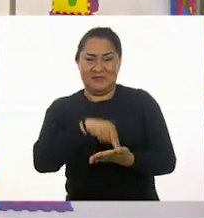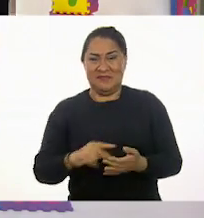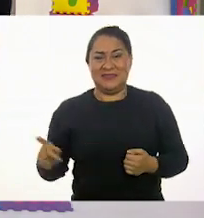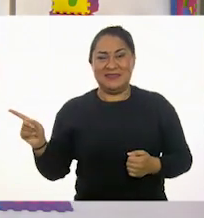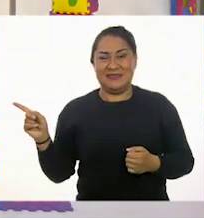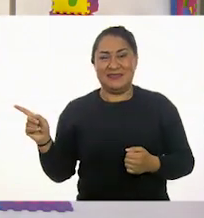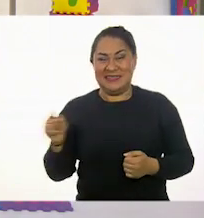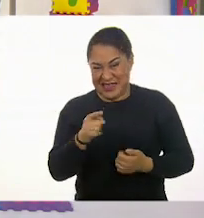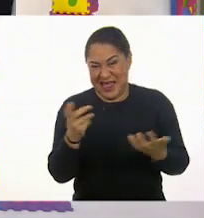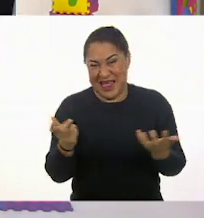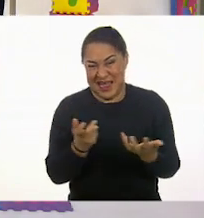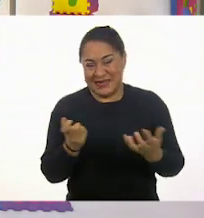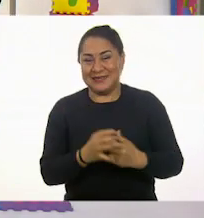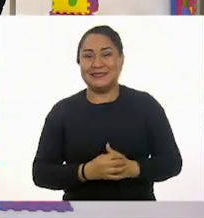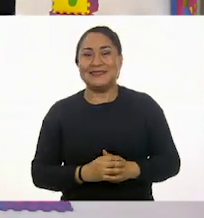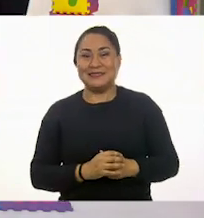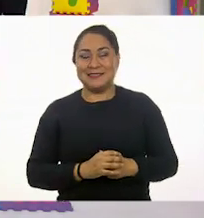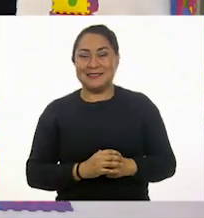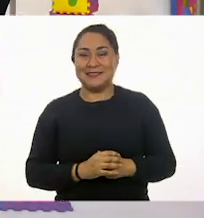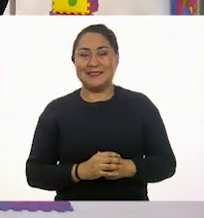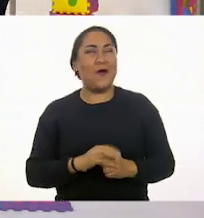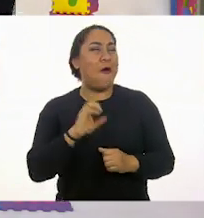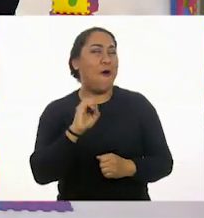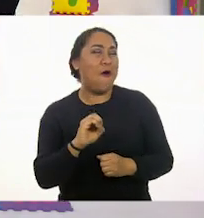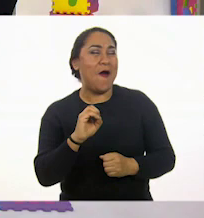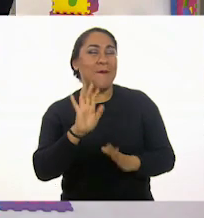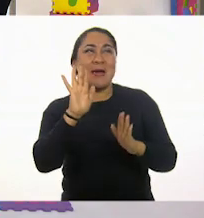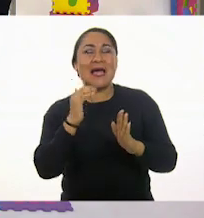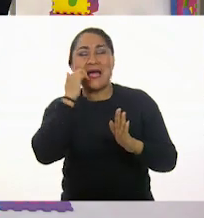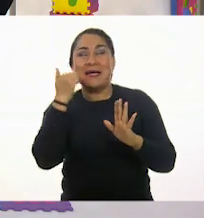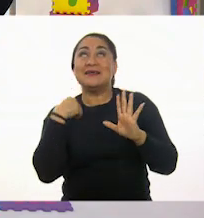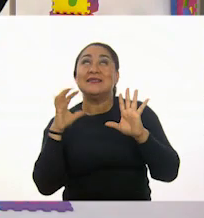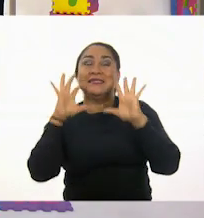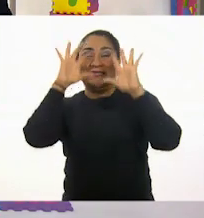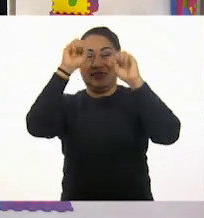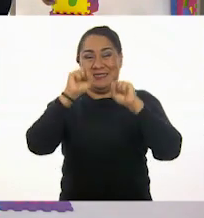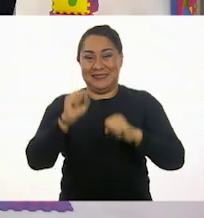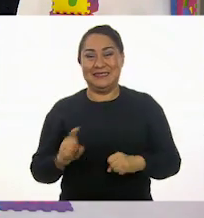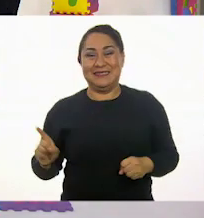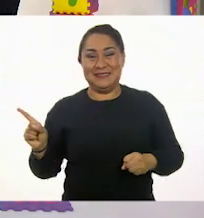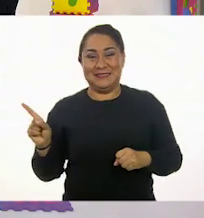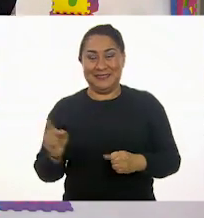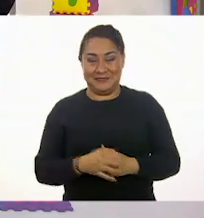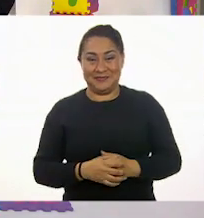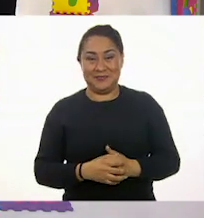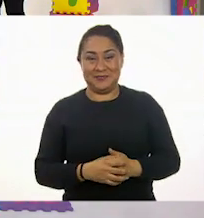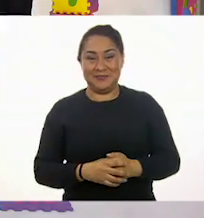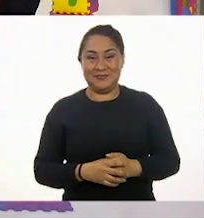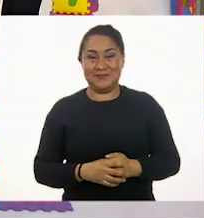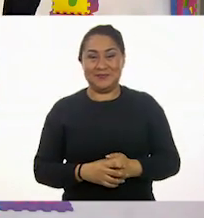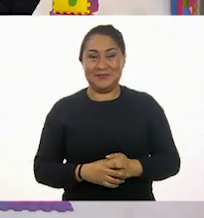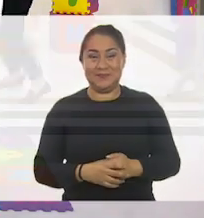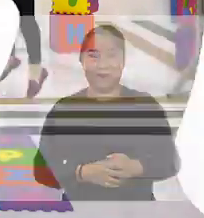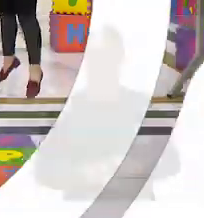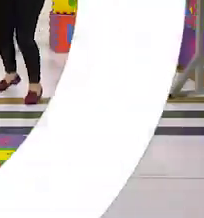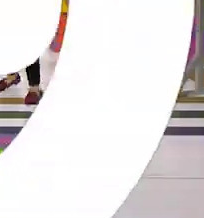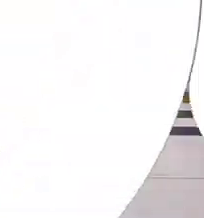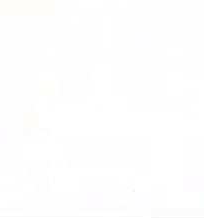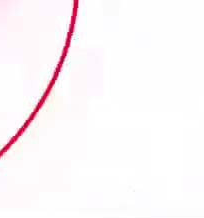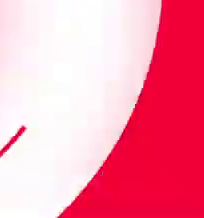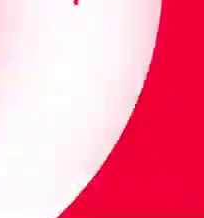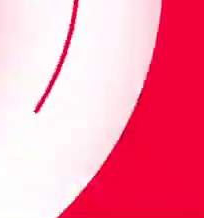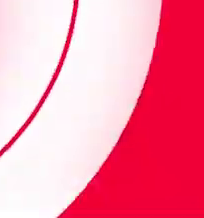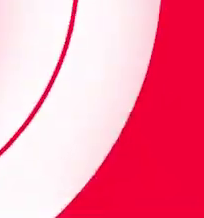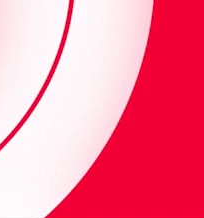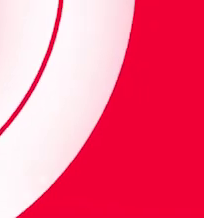saltitos, eso. Ahora, ¿sabes qué, maestro? Como si quisiéramos alcanzar el muro para pintar hasta allá arriba. Sí. Unos brochazos. Los allá brochazos. arriba.